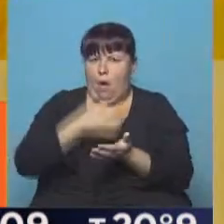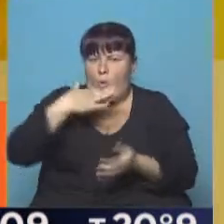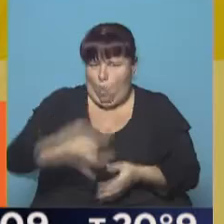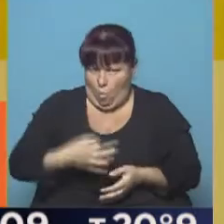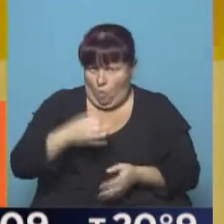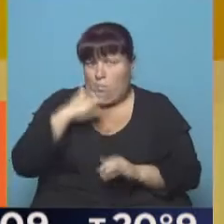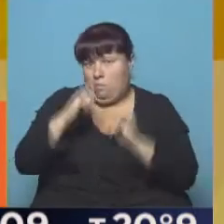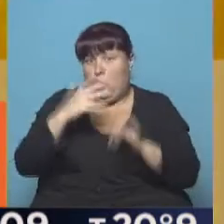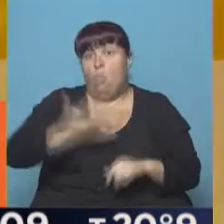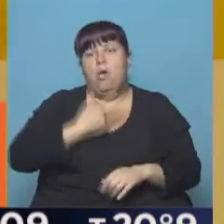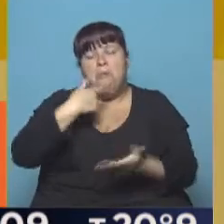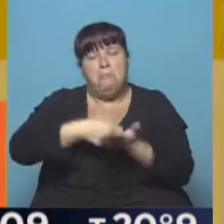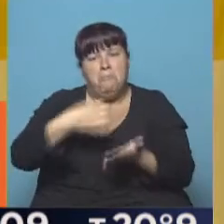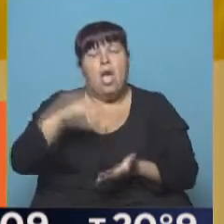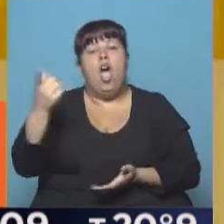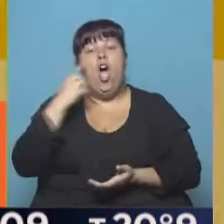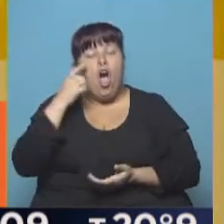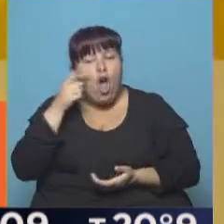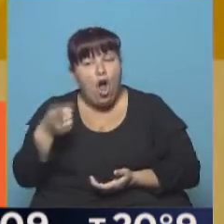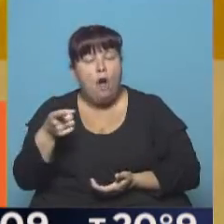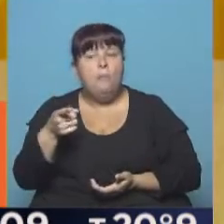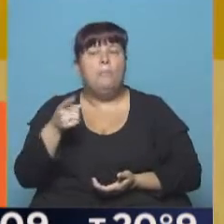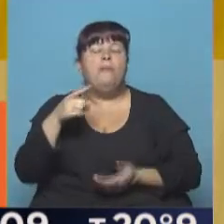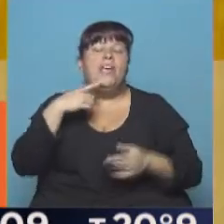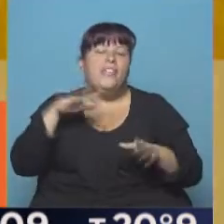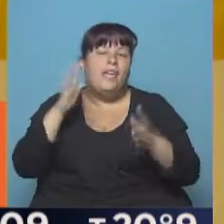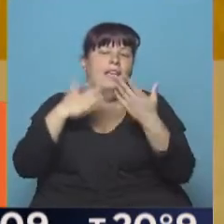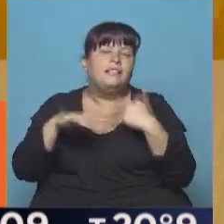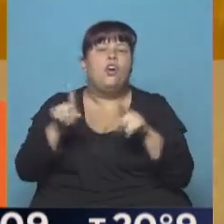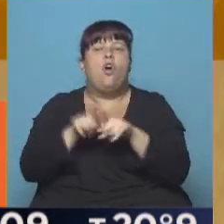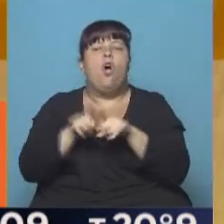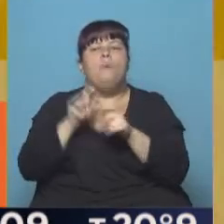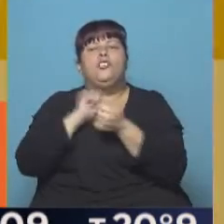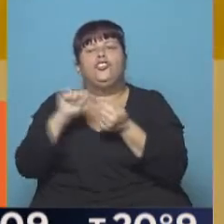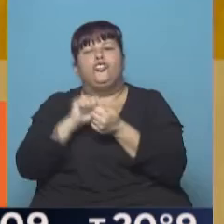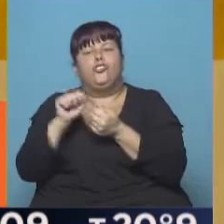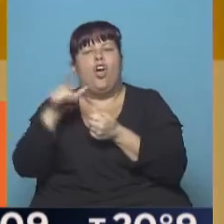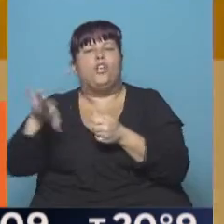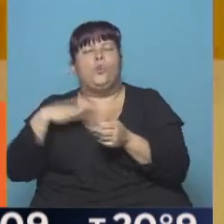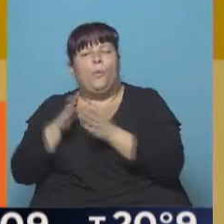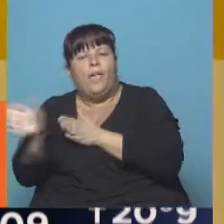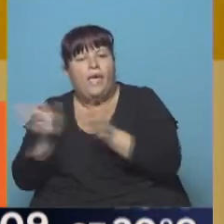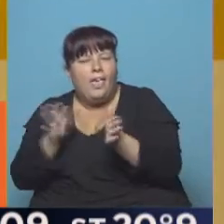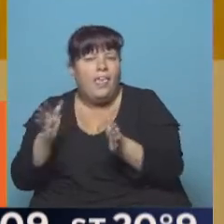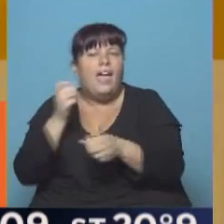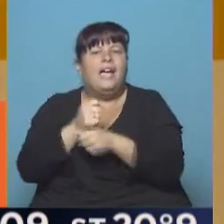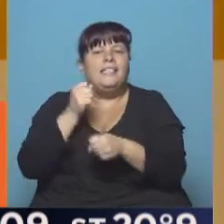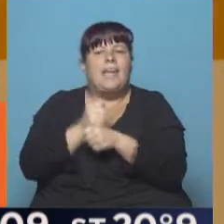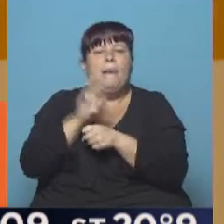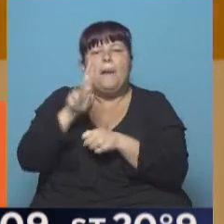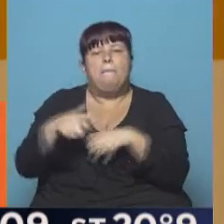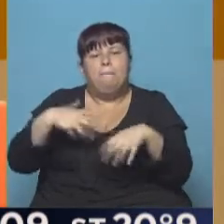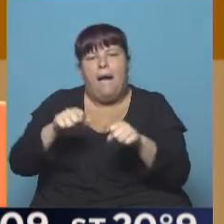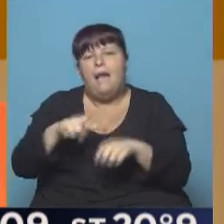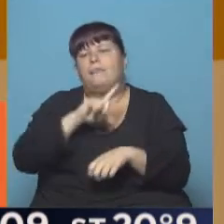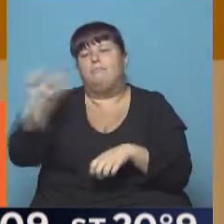refería así la dueña y sergio maidana decía argumentó una suerte de historia paralela a su vida que trabajaba de panadero